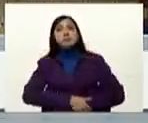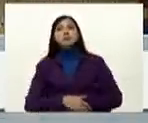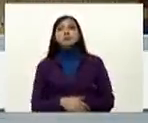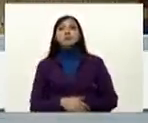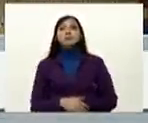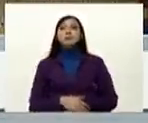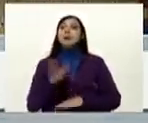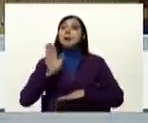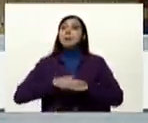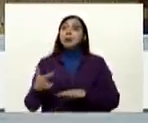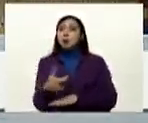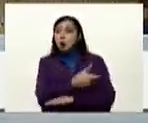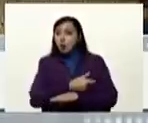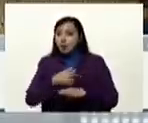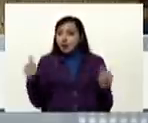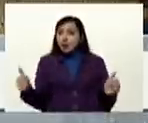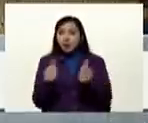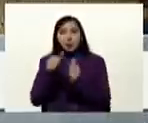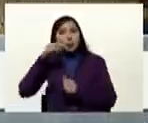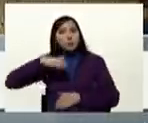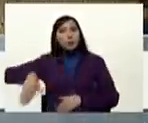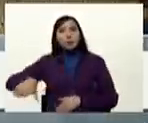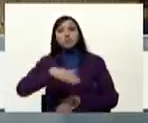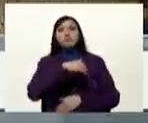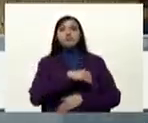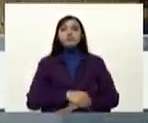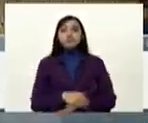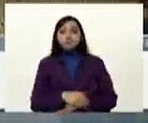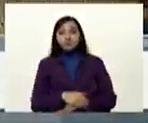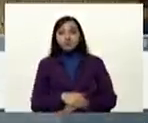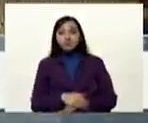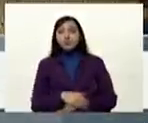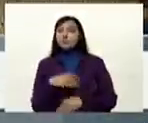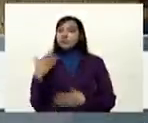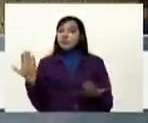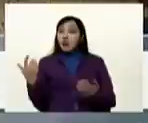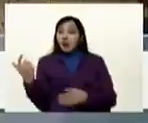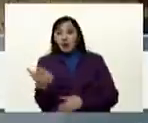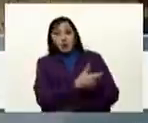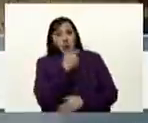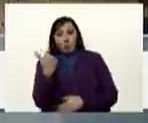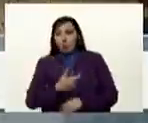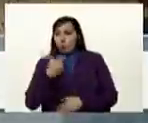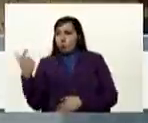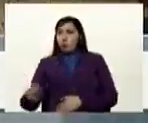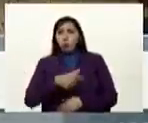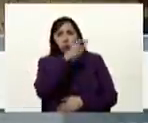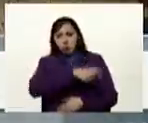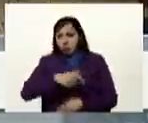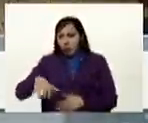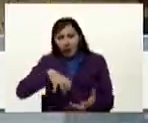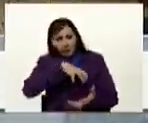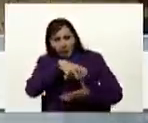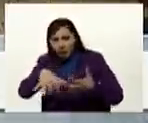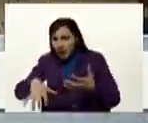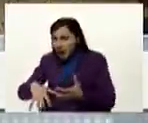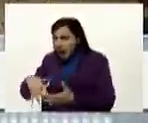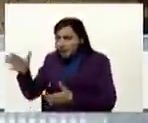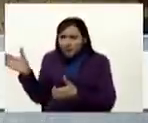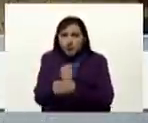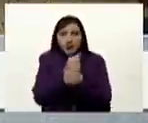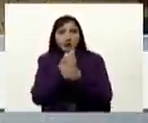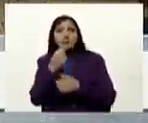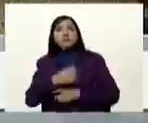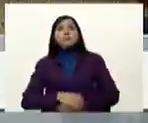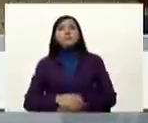para que gobernaran con el pueblo, para que fueran a la búsqueda de la gente, de los problemas, para que